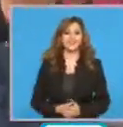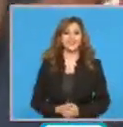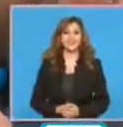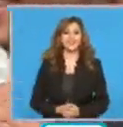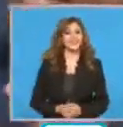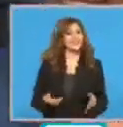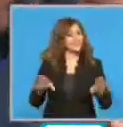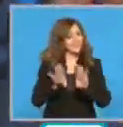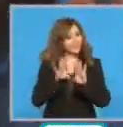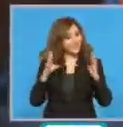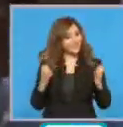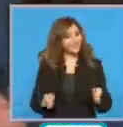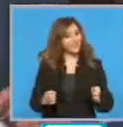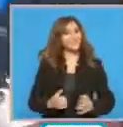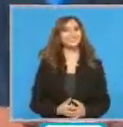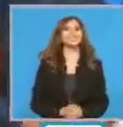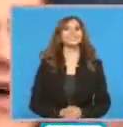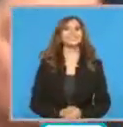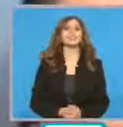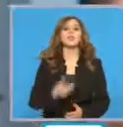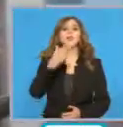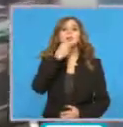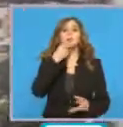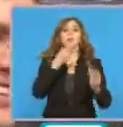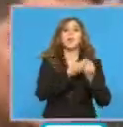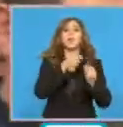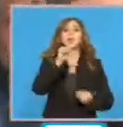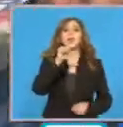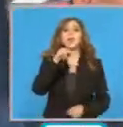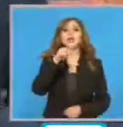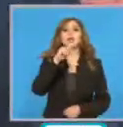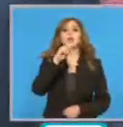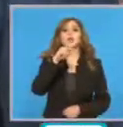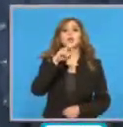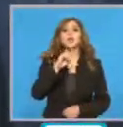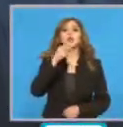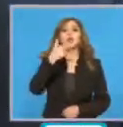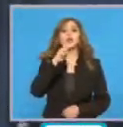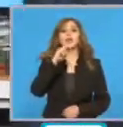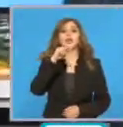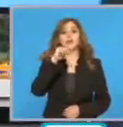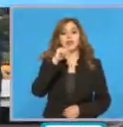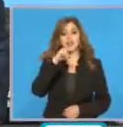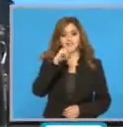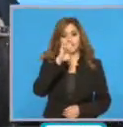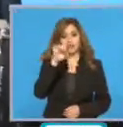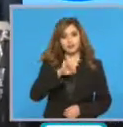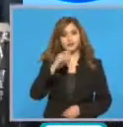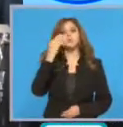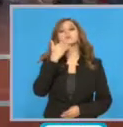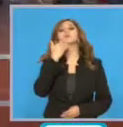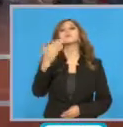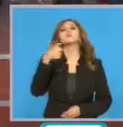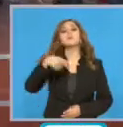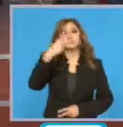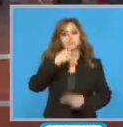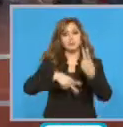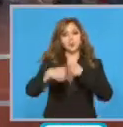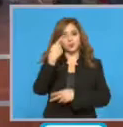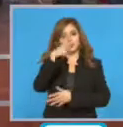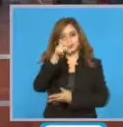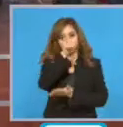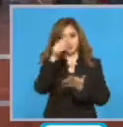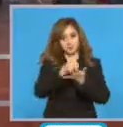Internacionales. ¿Cómo están? De Antonio Hernández. Bienvenidos a tu ciudad. Es música romántica con lo